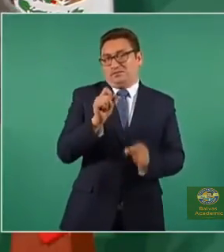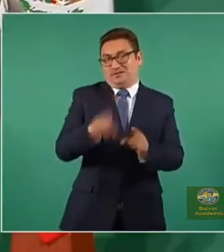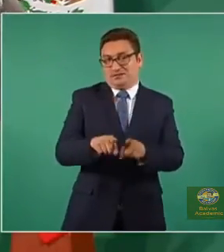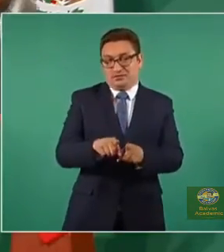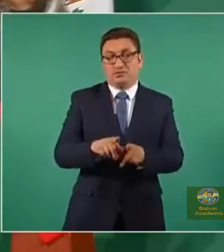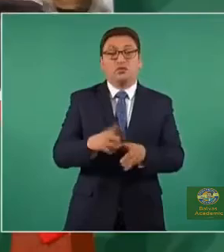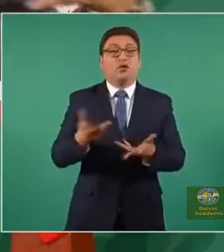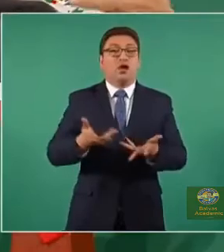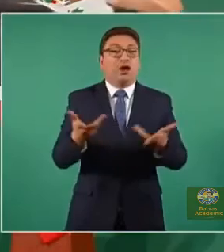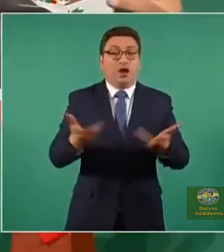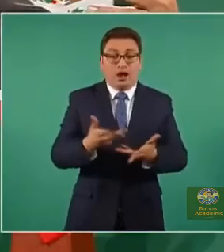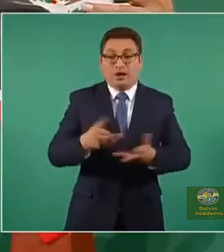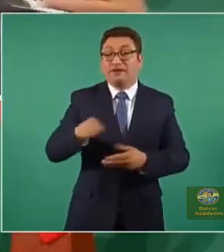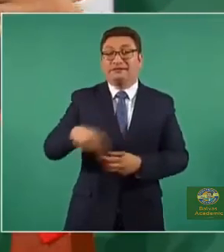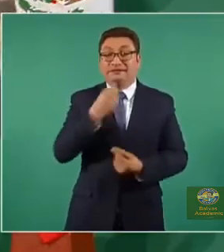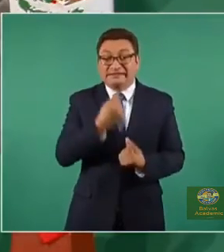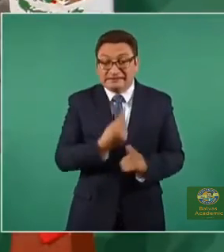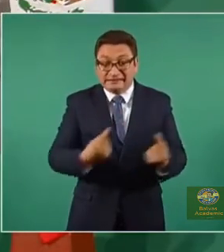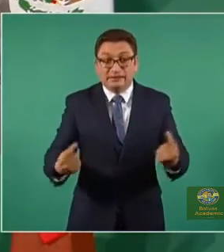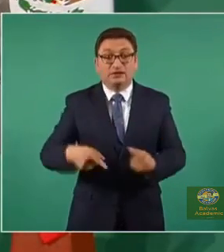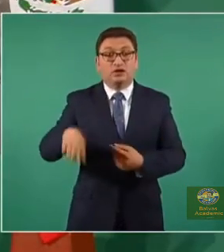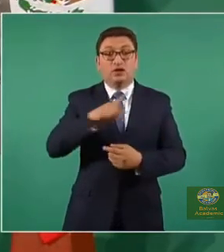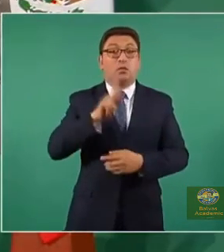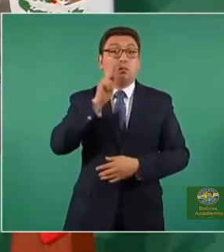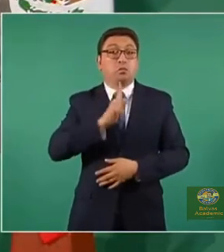¿Se va a tomar muestra a los niños